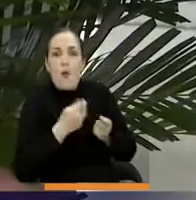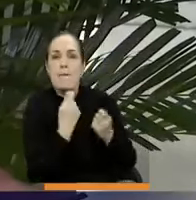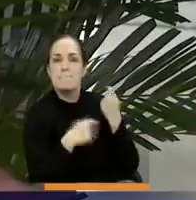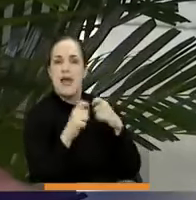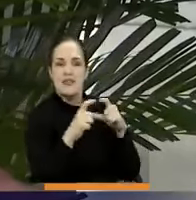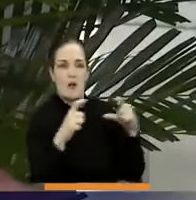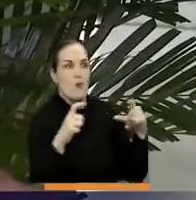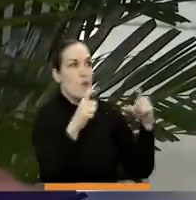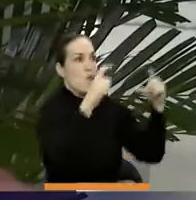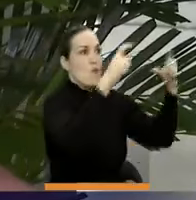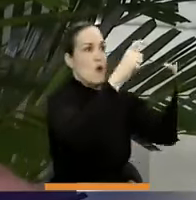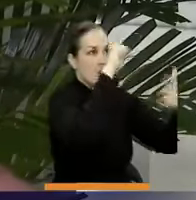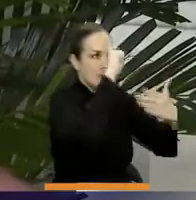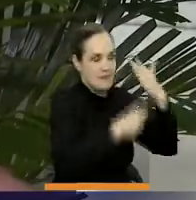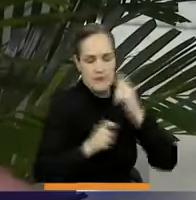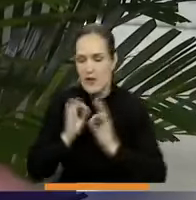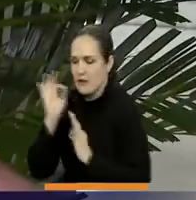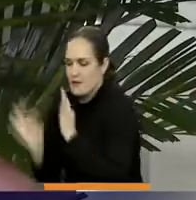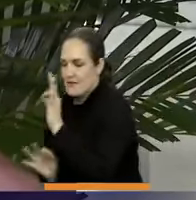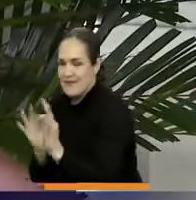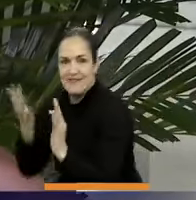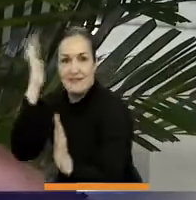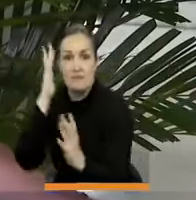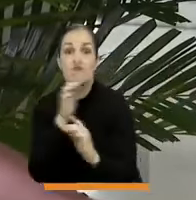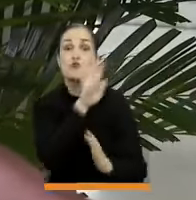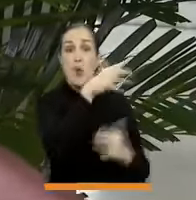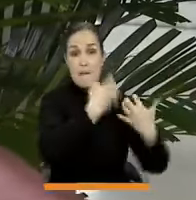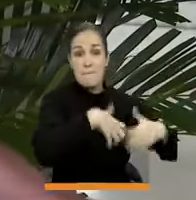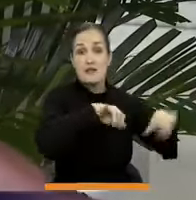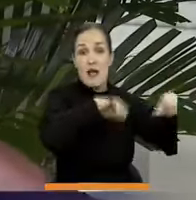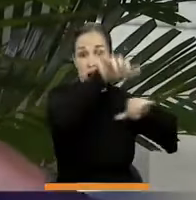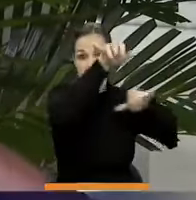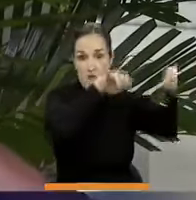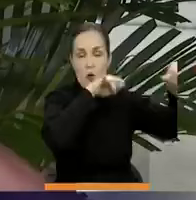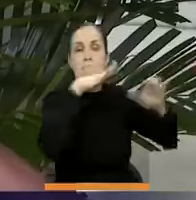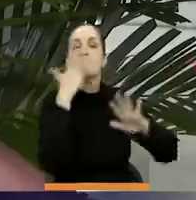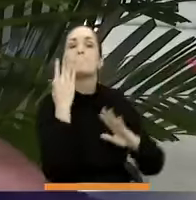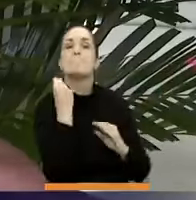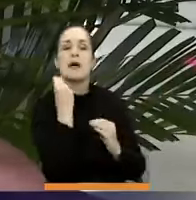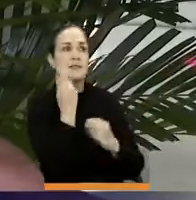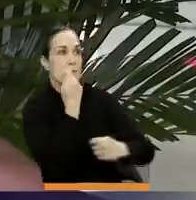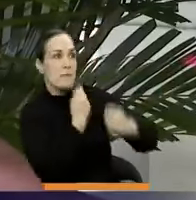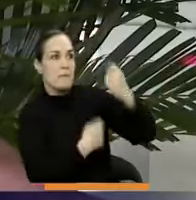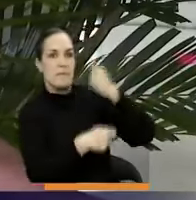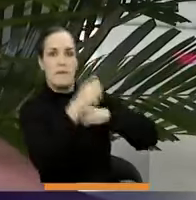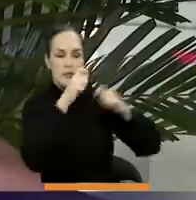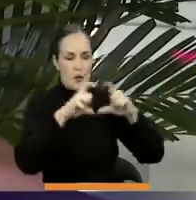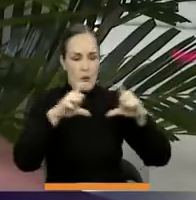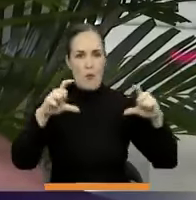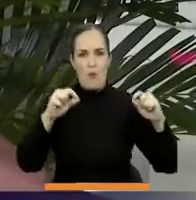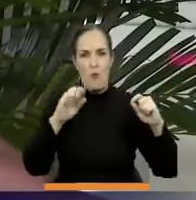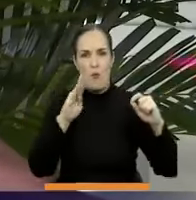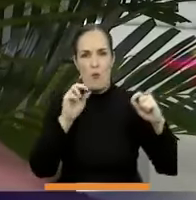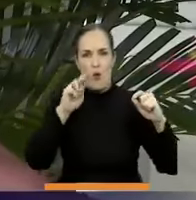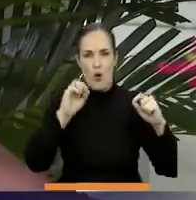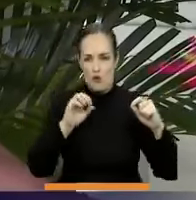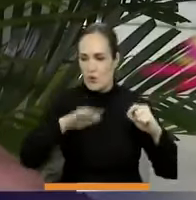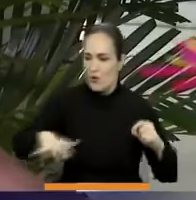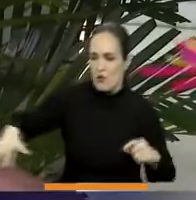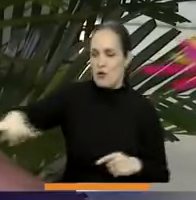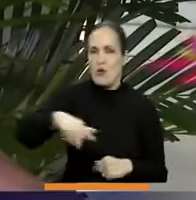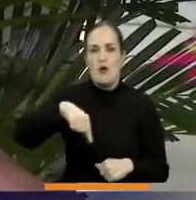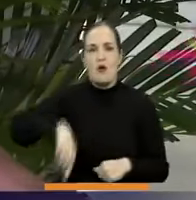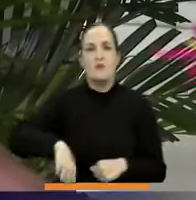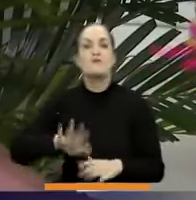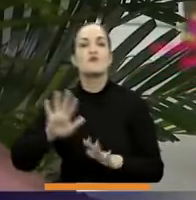empresas de aviación, sí, efectivamente son los que han comprado los bonos de carbono de la zona de Macanoapuno,